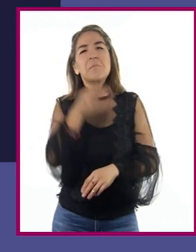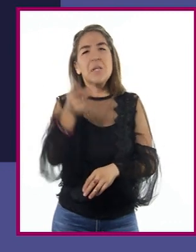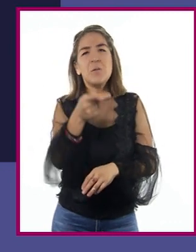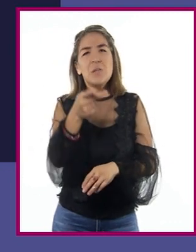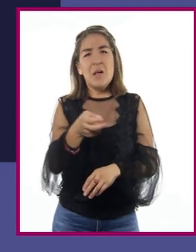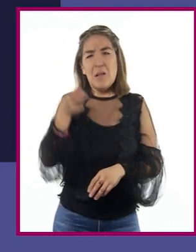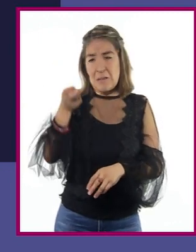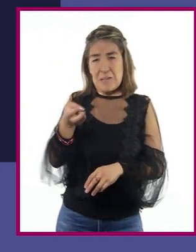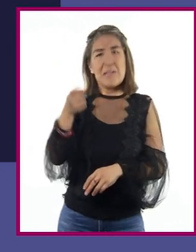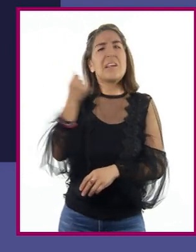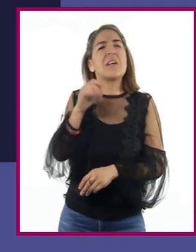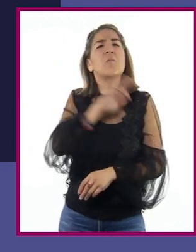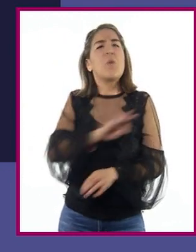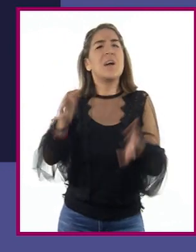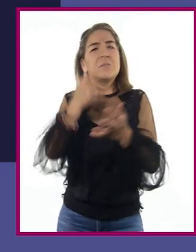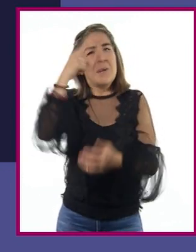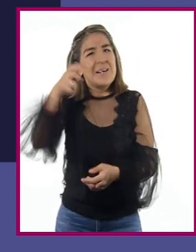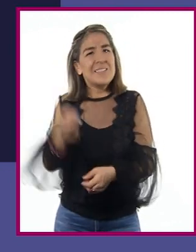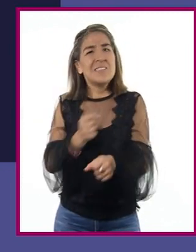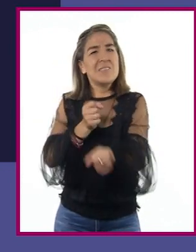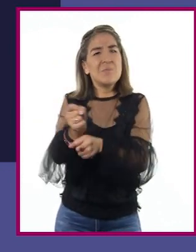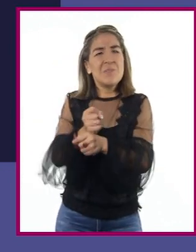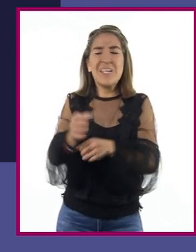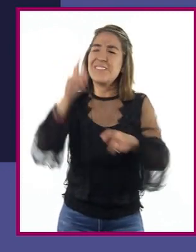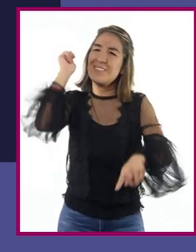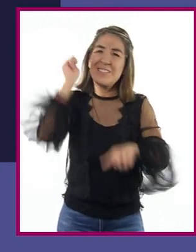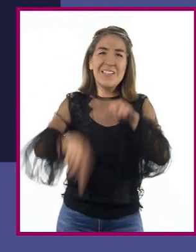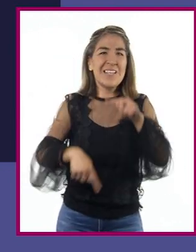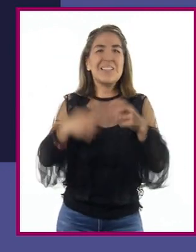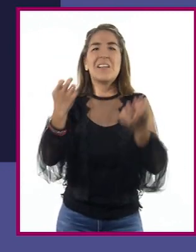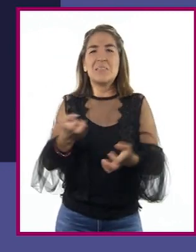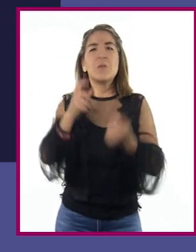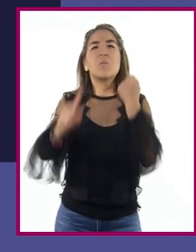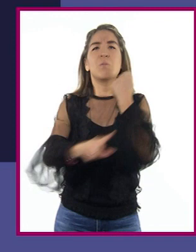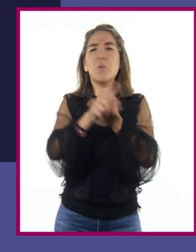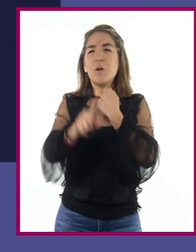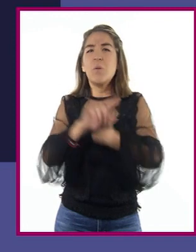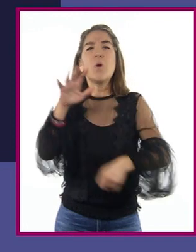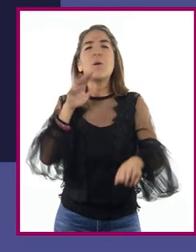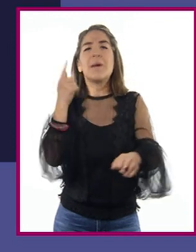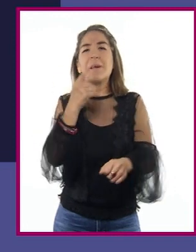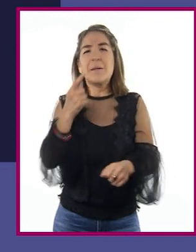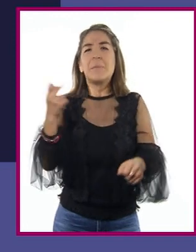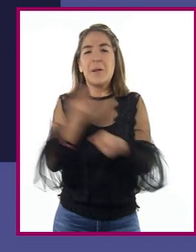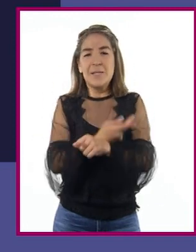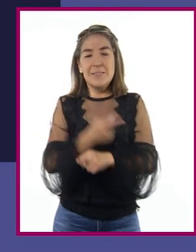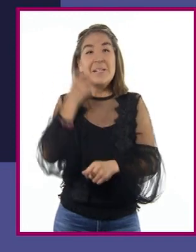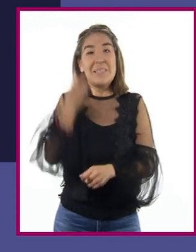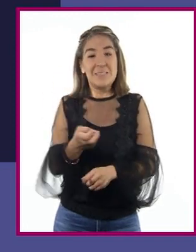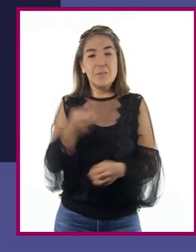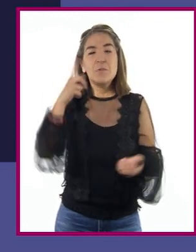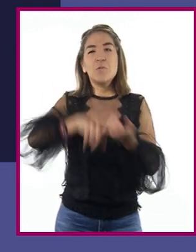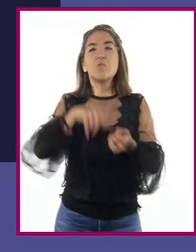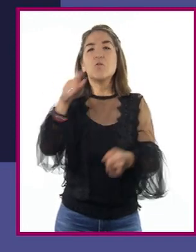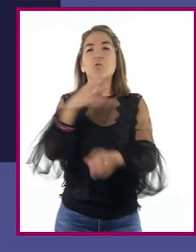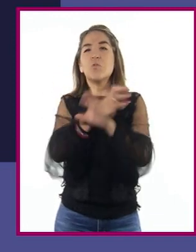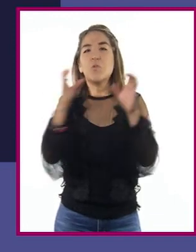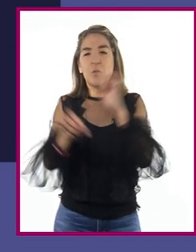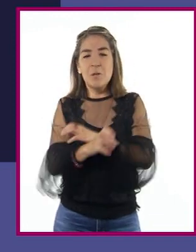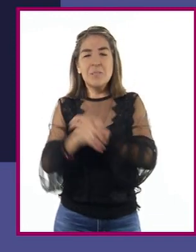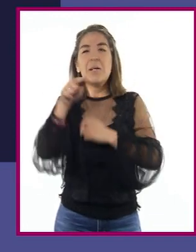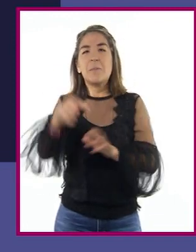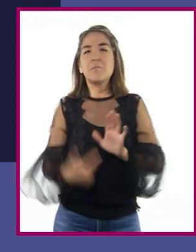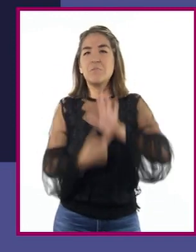¿qué se puede hacer para que el maltrato no suceda? Y lo primero que se nos ocurre es dejar de comprar esos productos que han sido